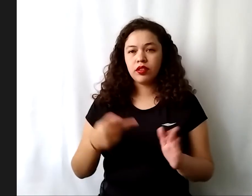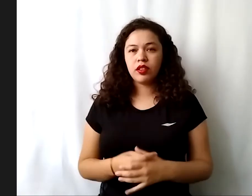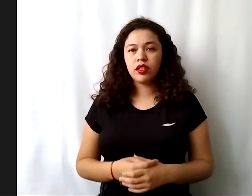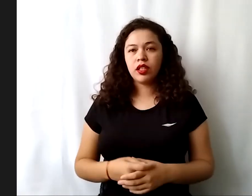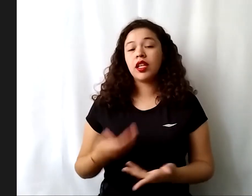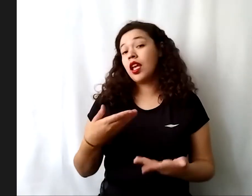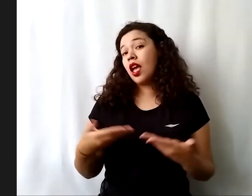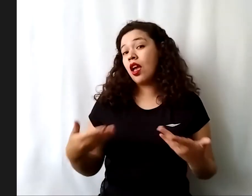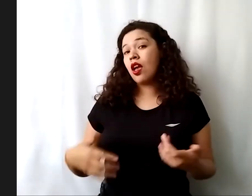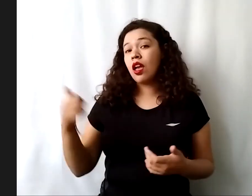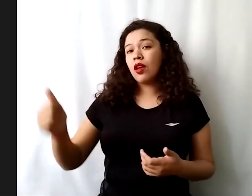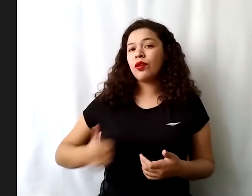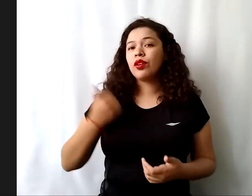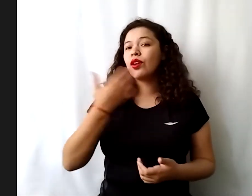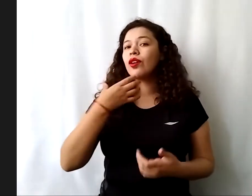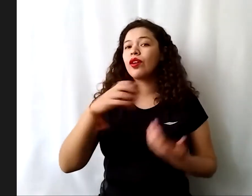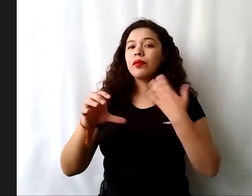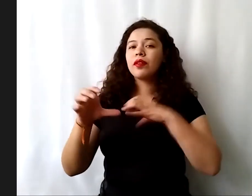y ver sus comentarios.